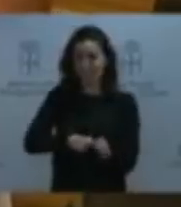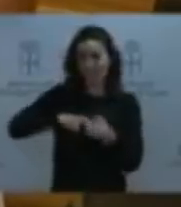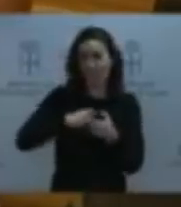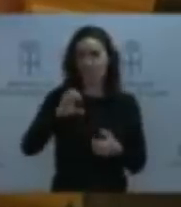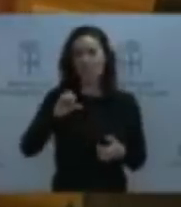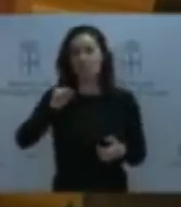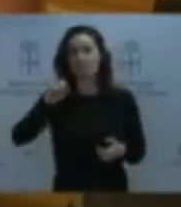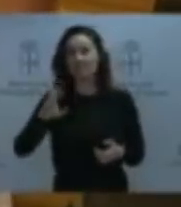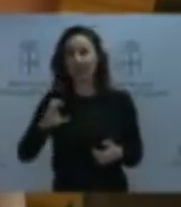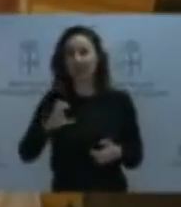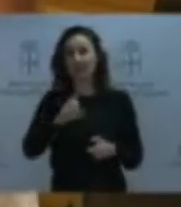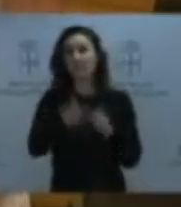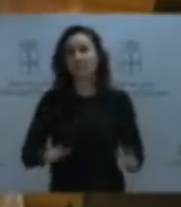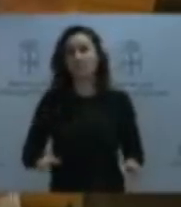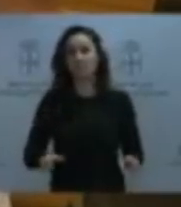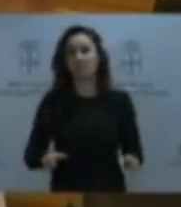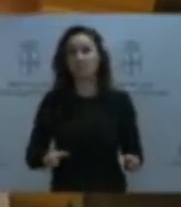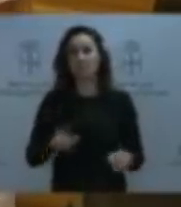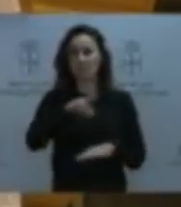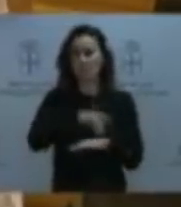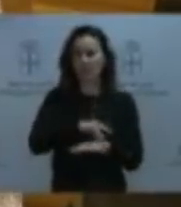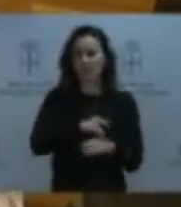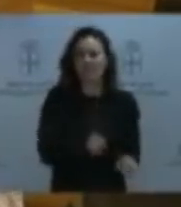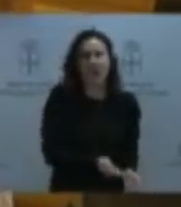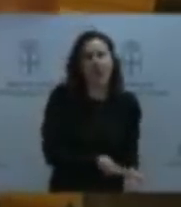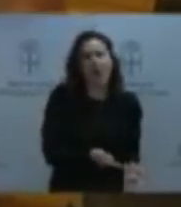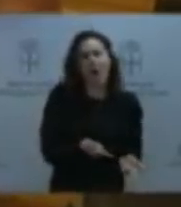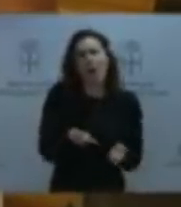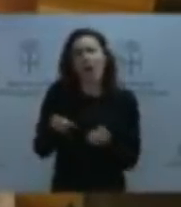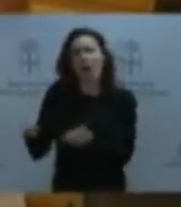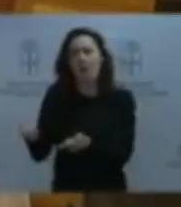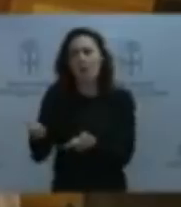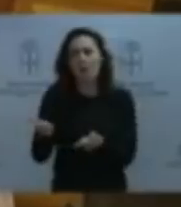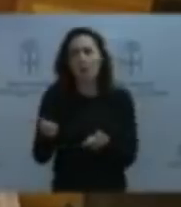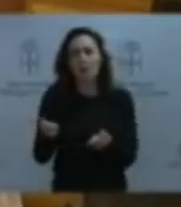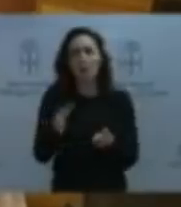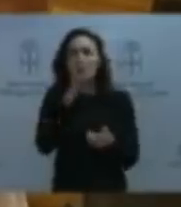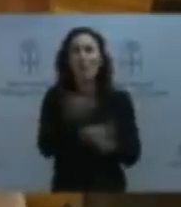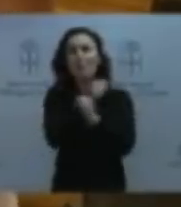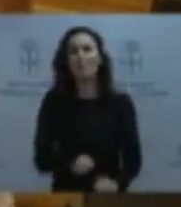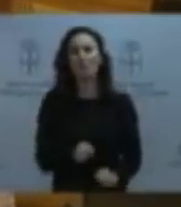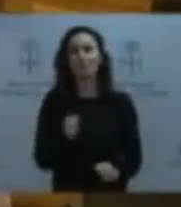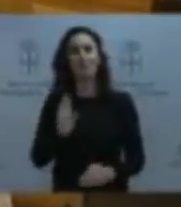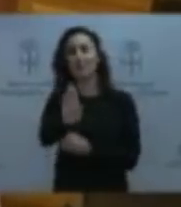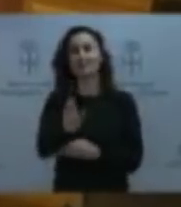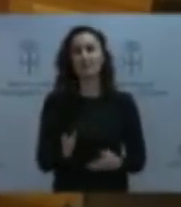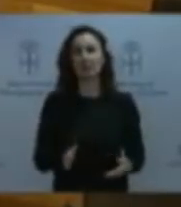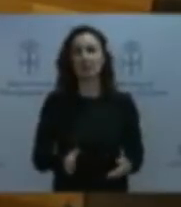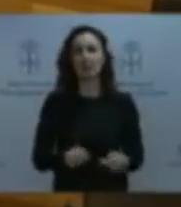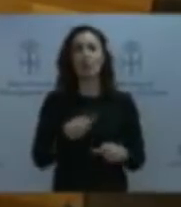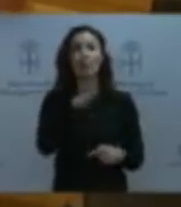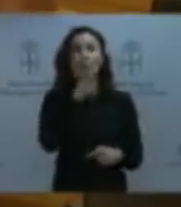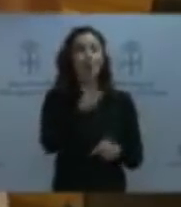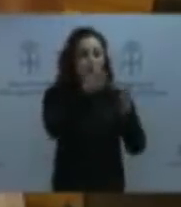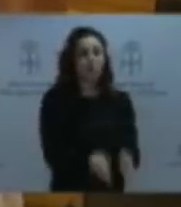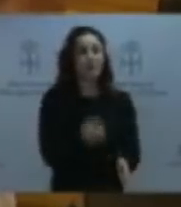ser desplazadas de los puestos de trabajo porque no tuvieron la oportunidad de presentarse, porque usted os dijo que la oposición de esos